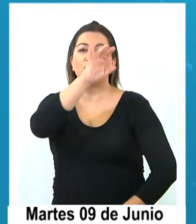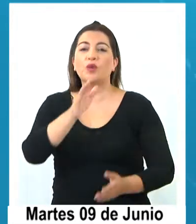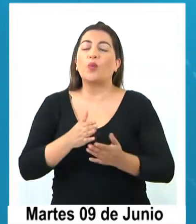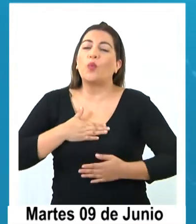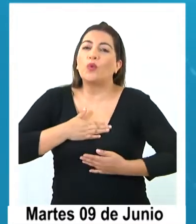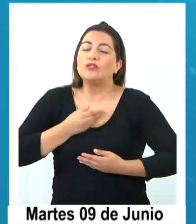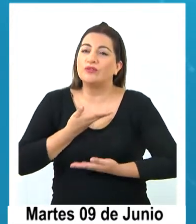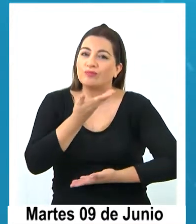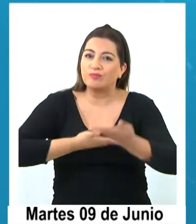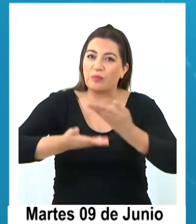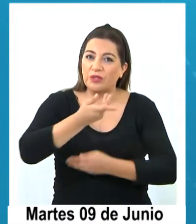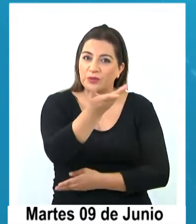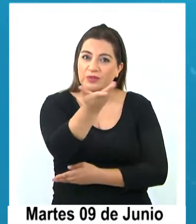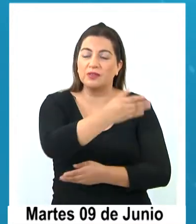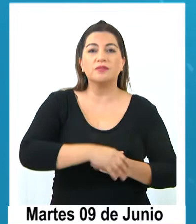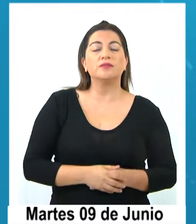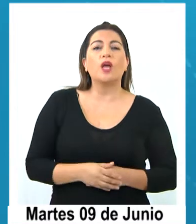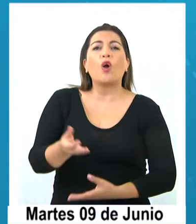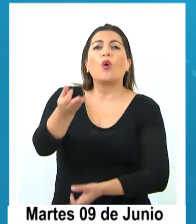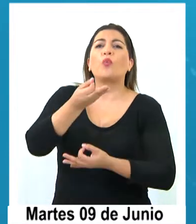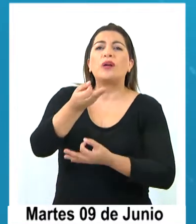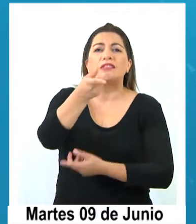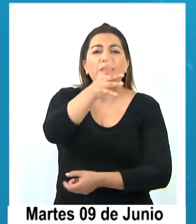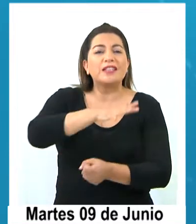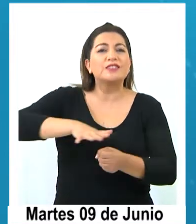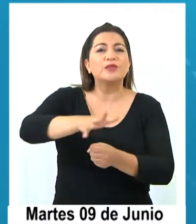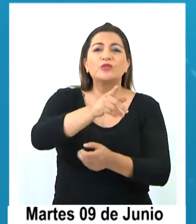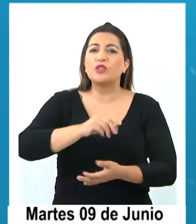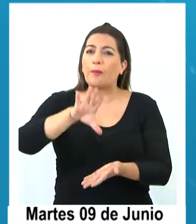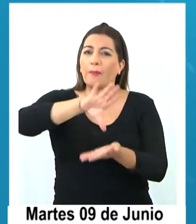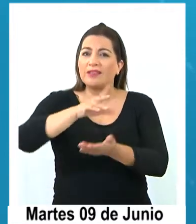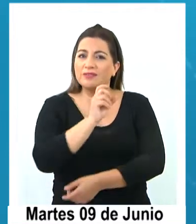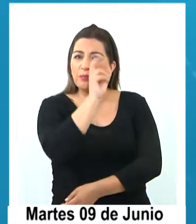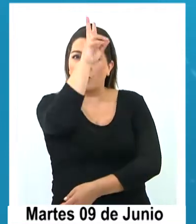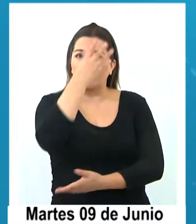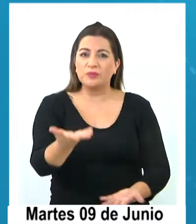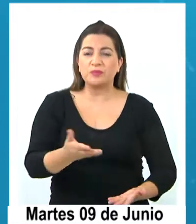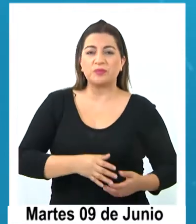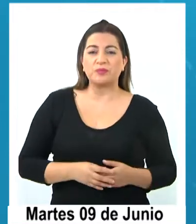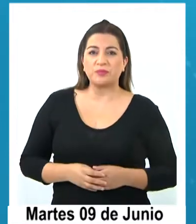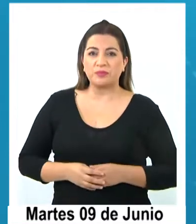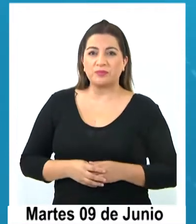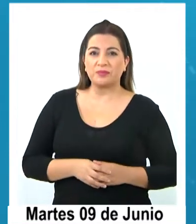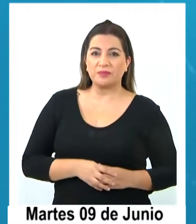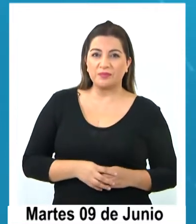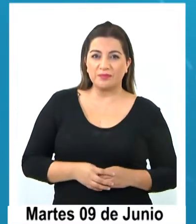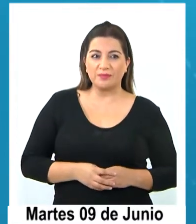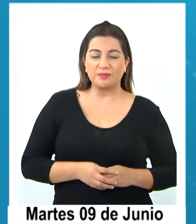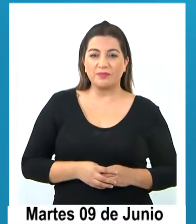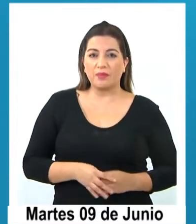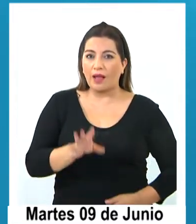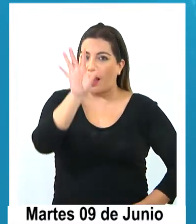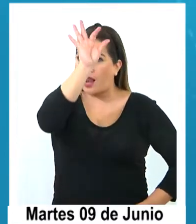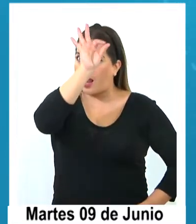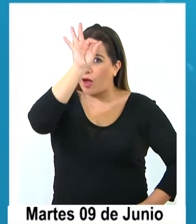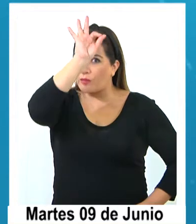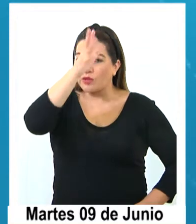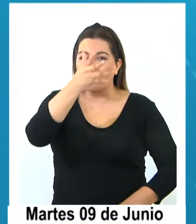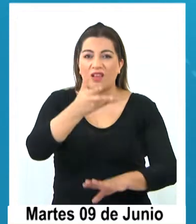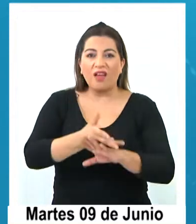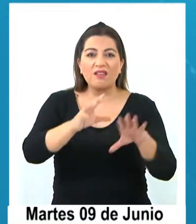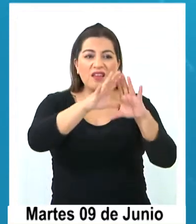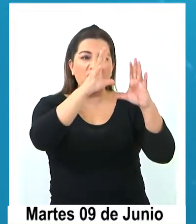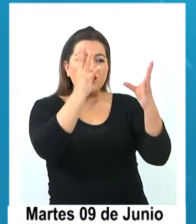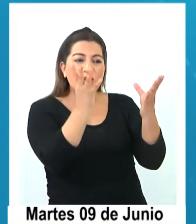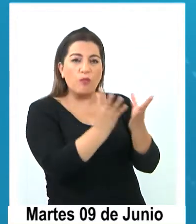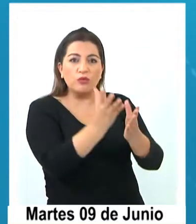Un gusto estar con ustedes. Liliana, cuéntame un poco, la situación en Perú, al parecer la visión que se ha